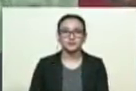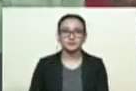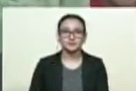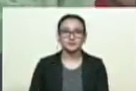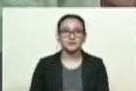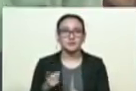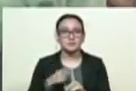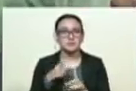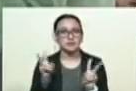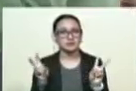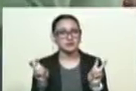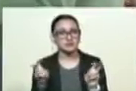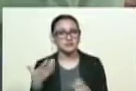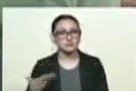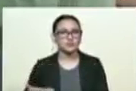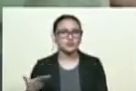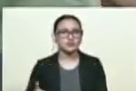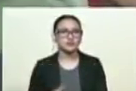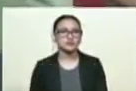tema,